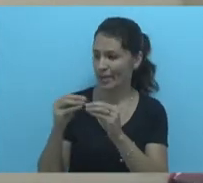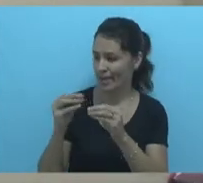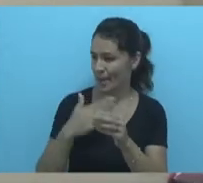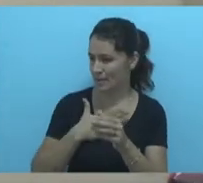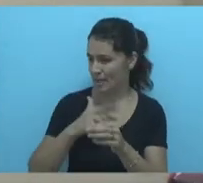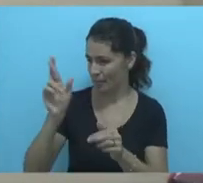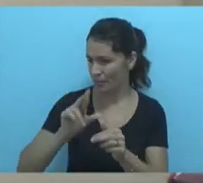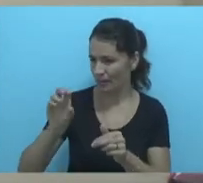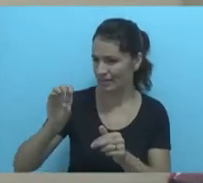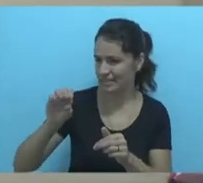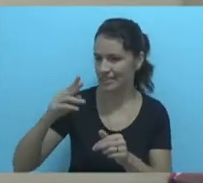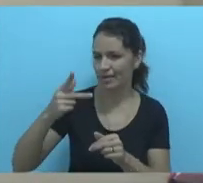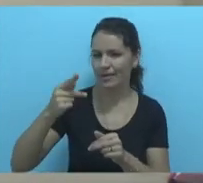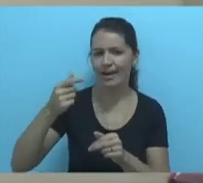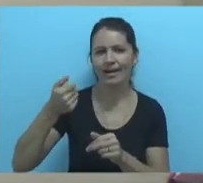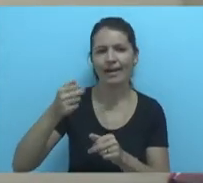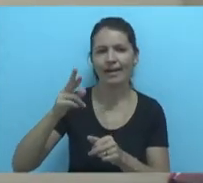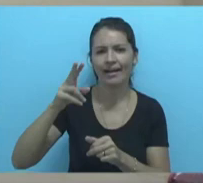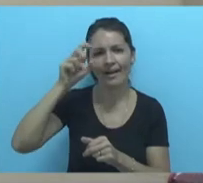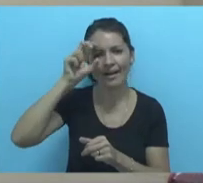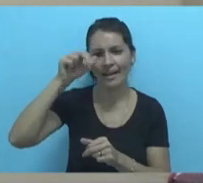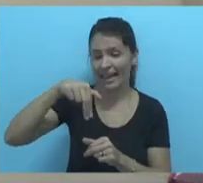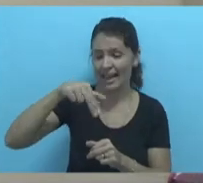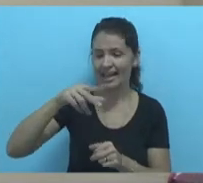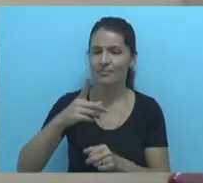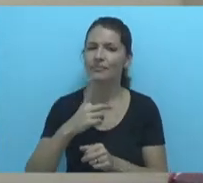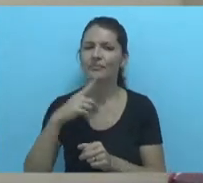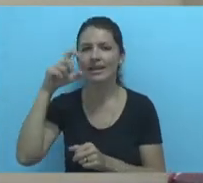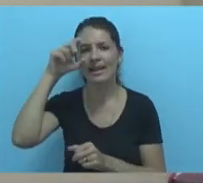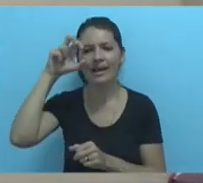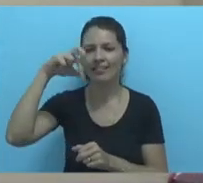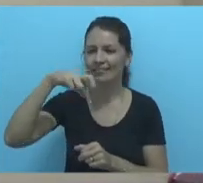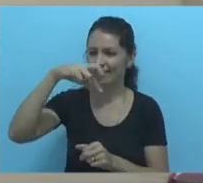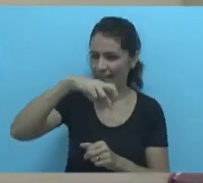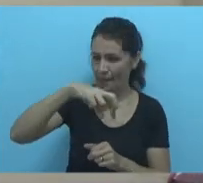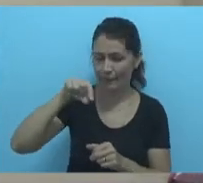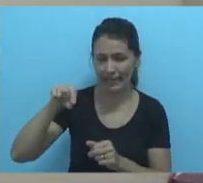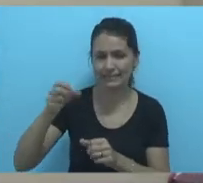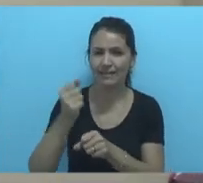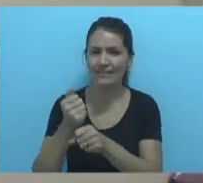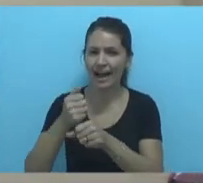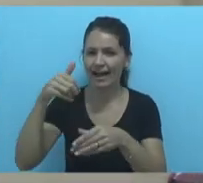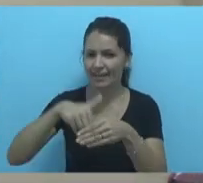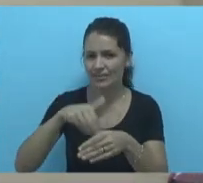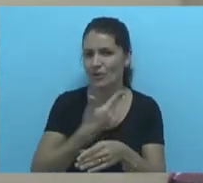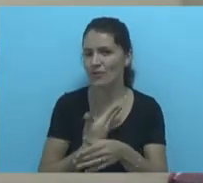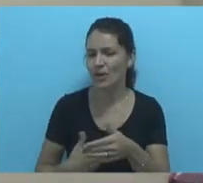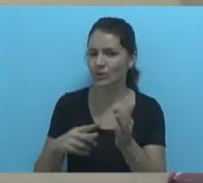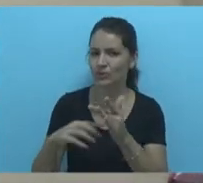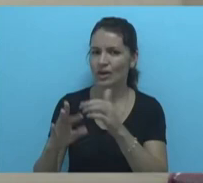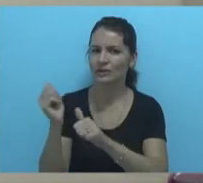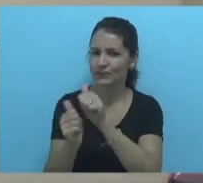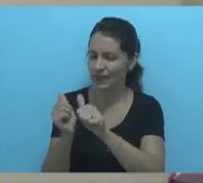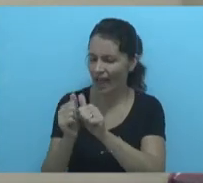Rosario, que es la presidenta de la Comisión de Gobierno en la ciudad de